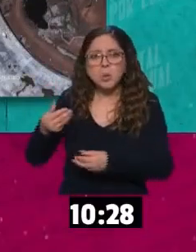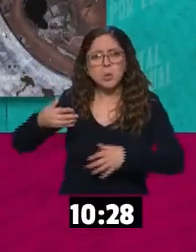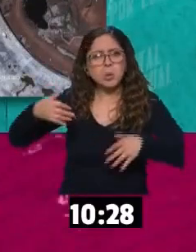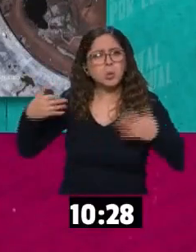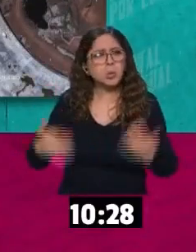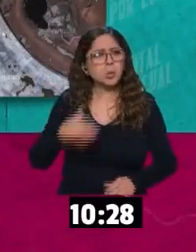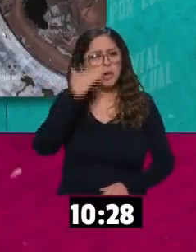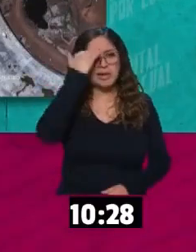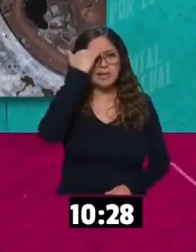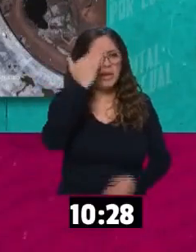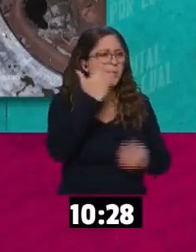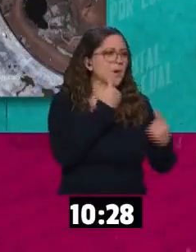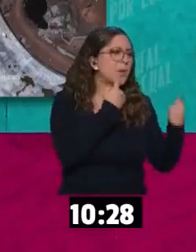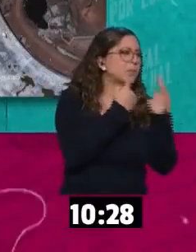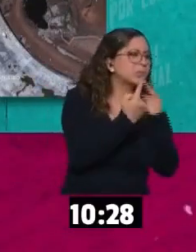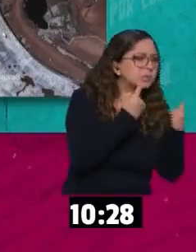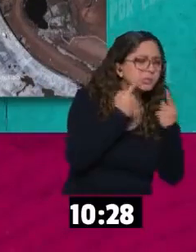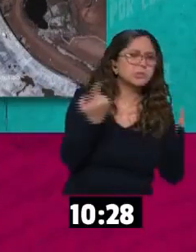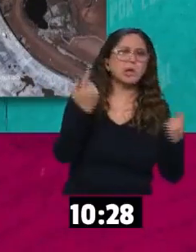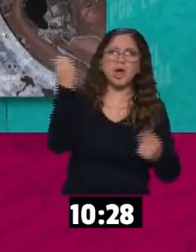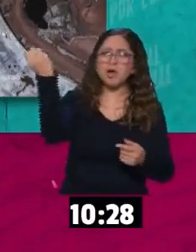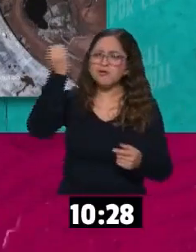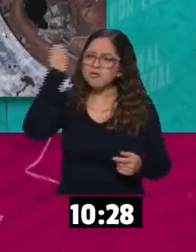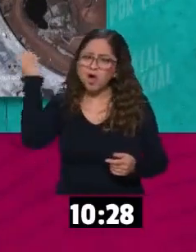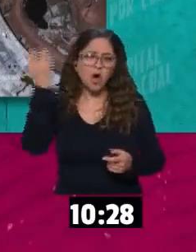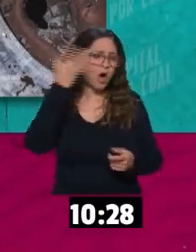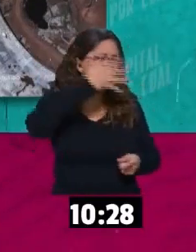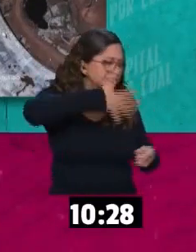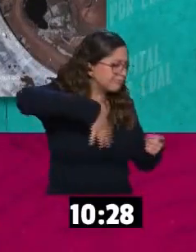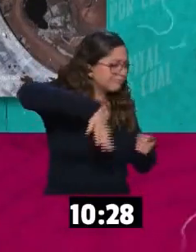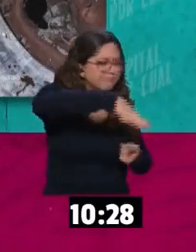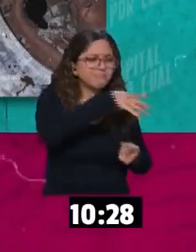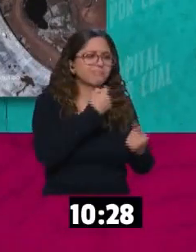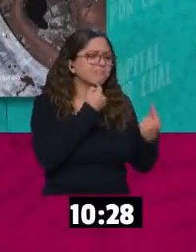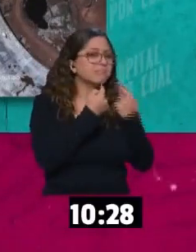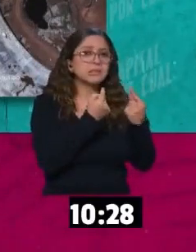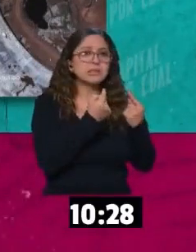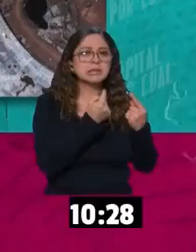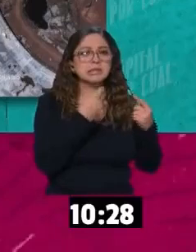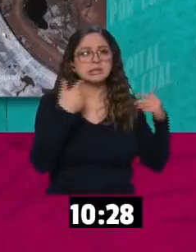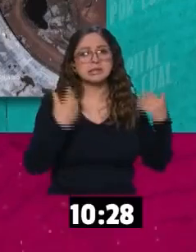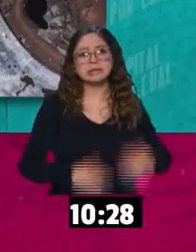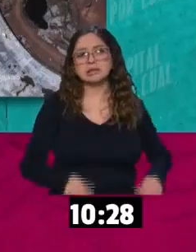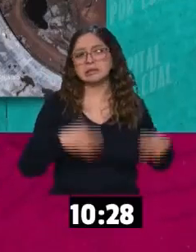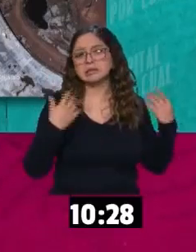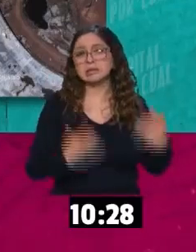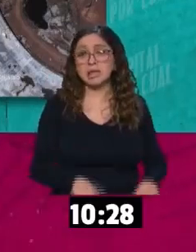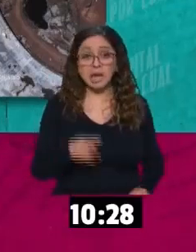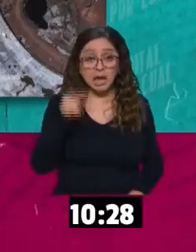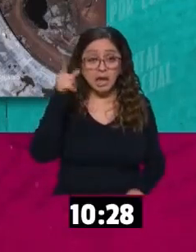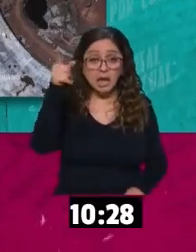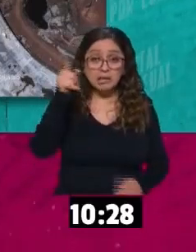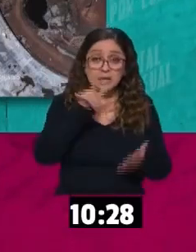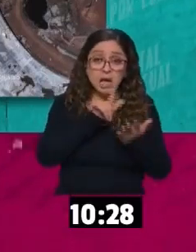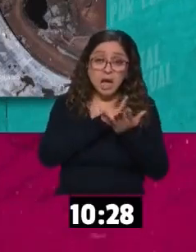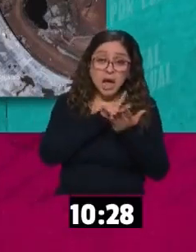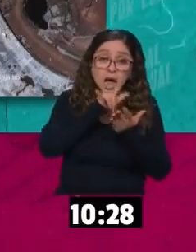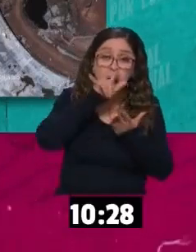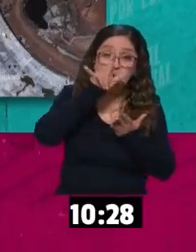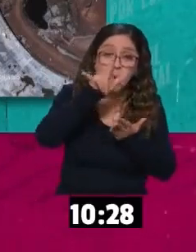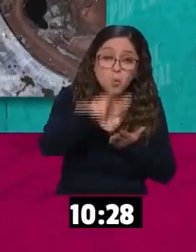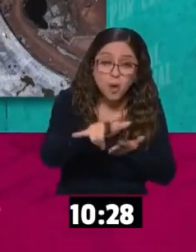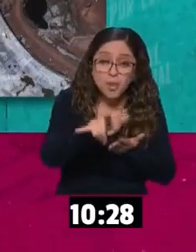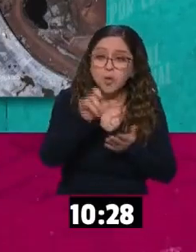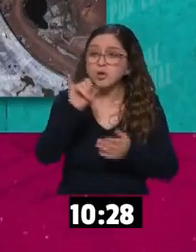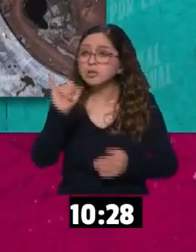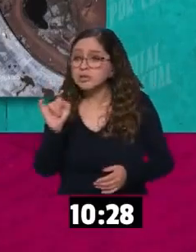discusiones, en fin. Es seguramente el proyecto más discutido en la historia de